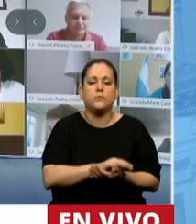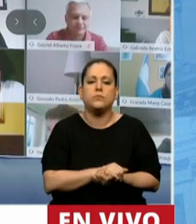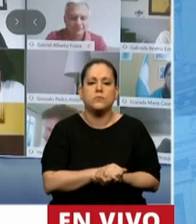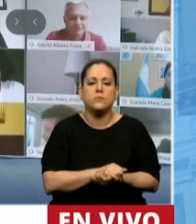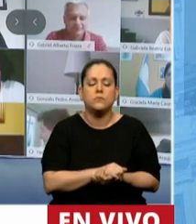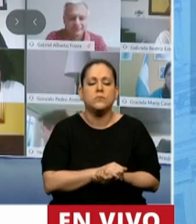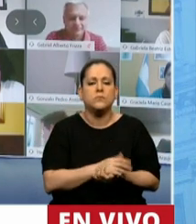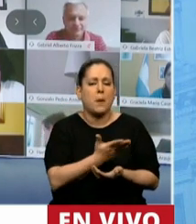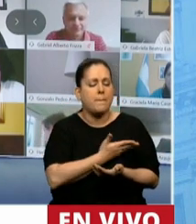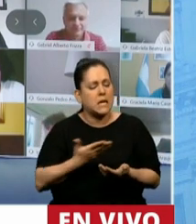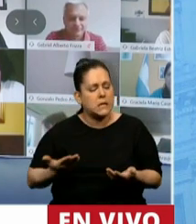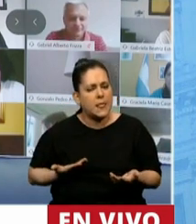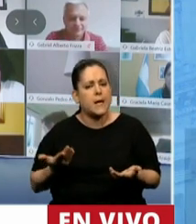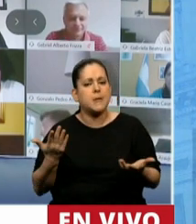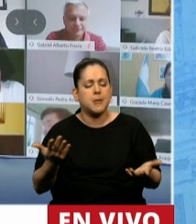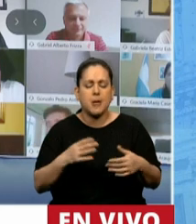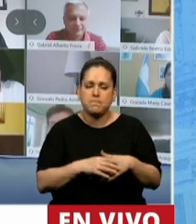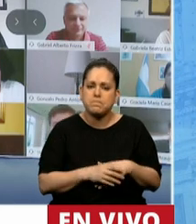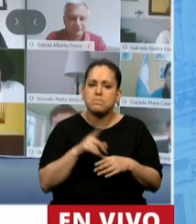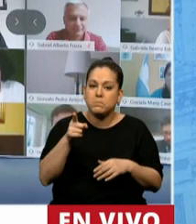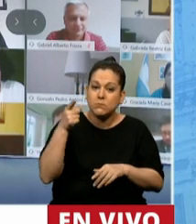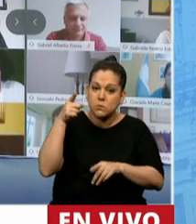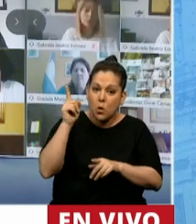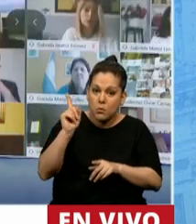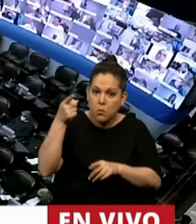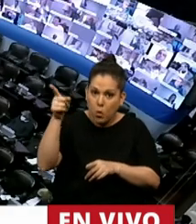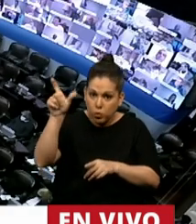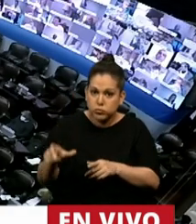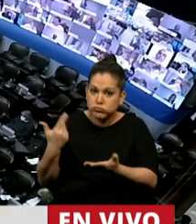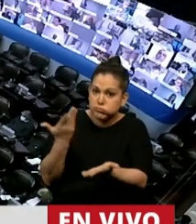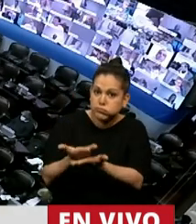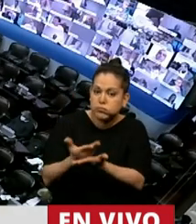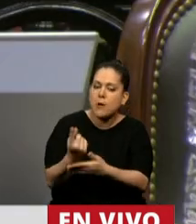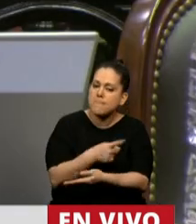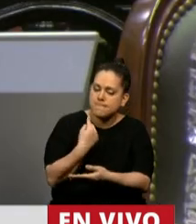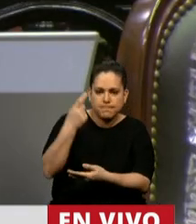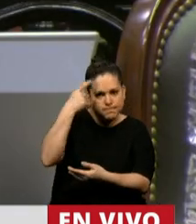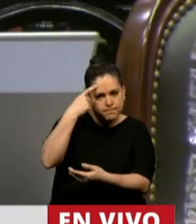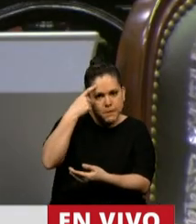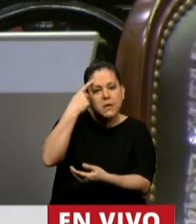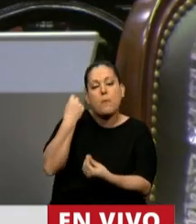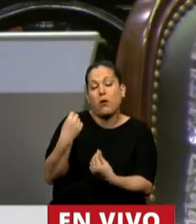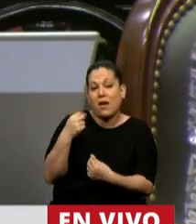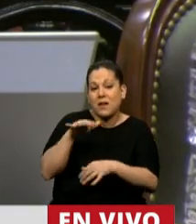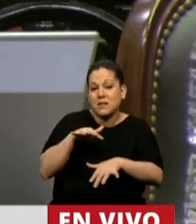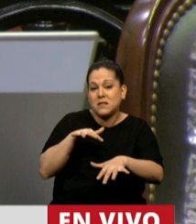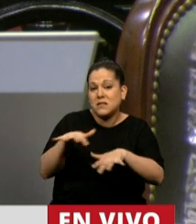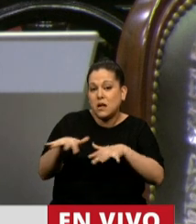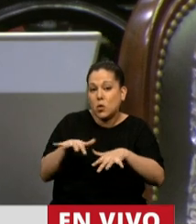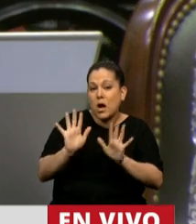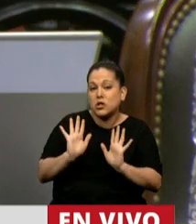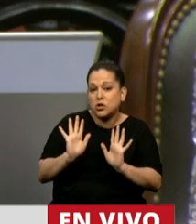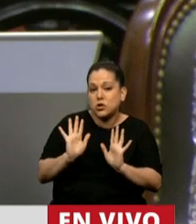presidente para ratificar en los términos en que usted hizo la propuesta nuestro interbloque considera que como fue una